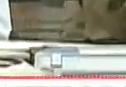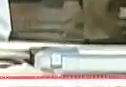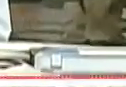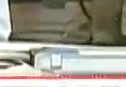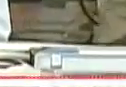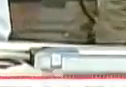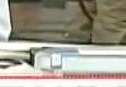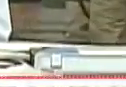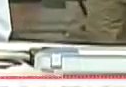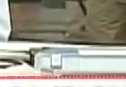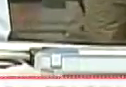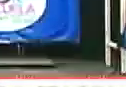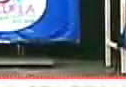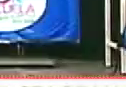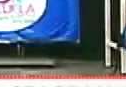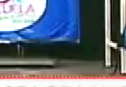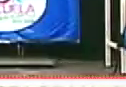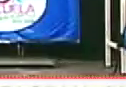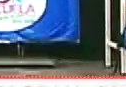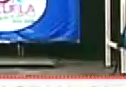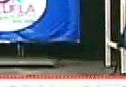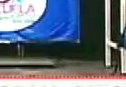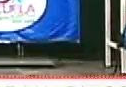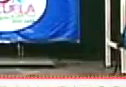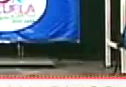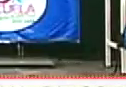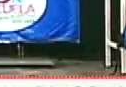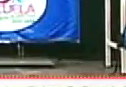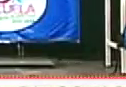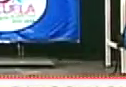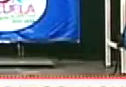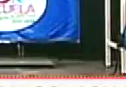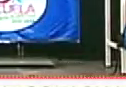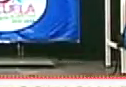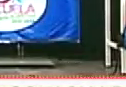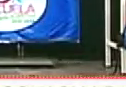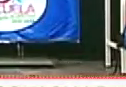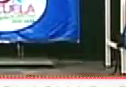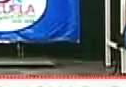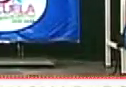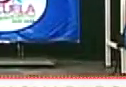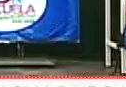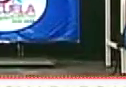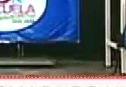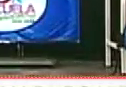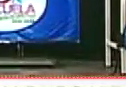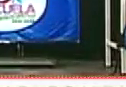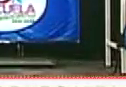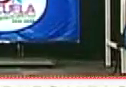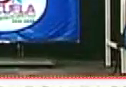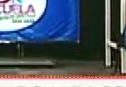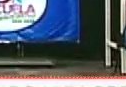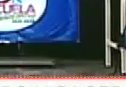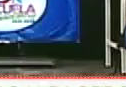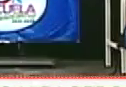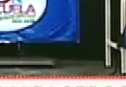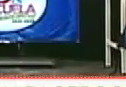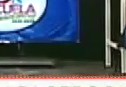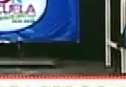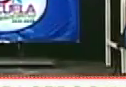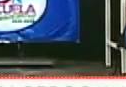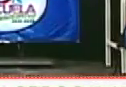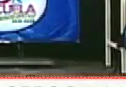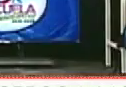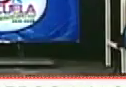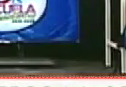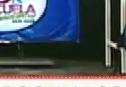verano tremendos equipos me impresionan la calidad y el avance tecnológico de estos equipos